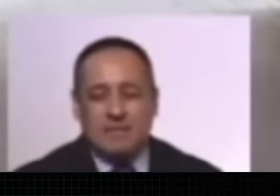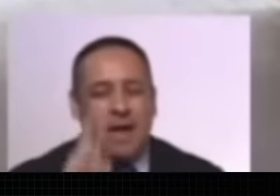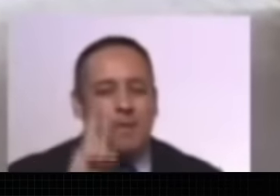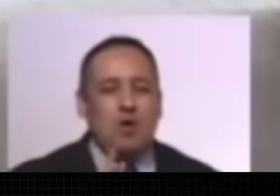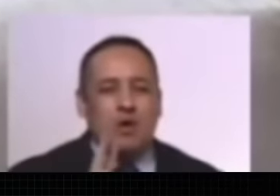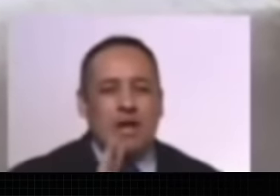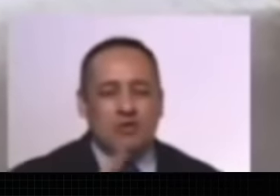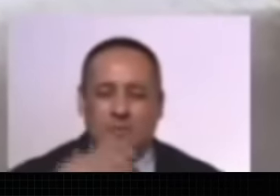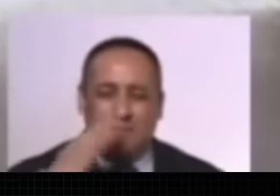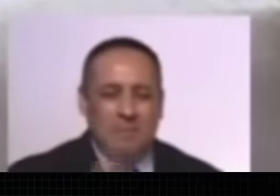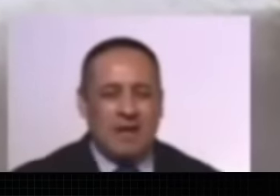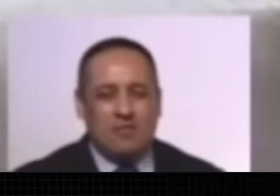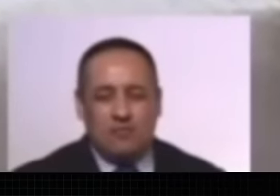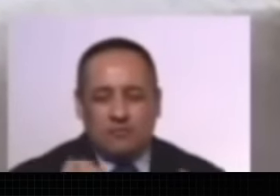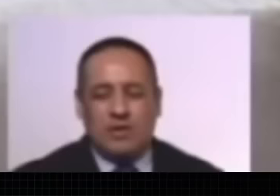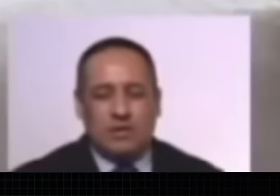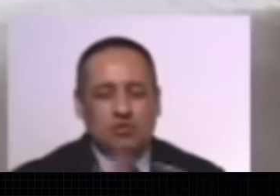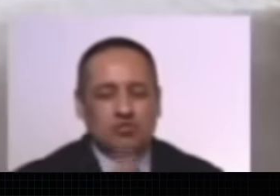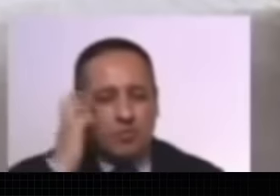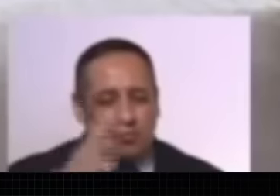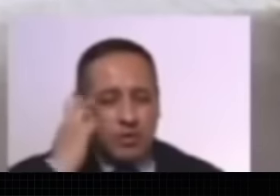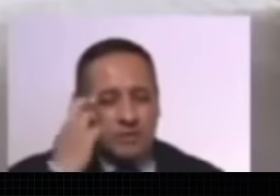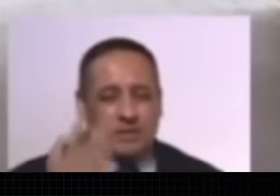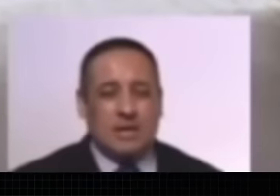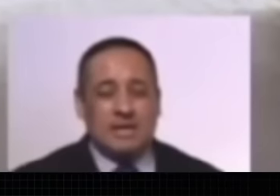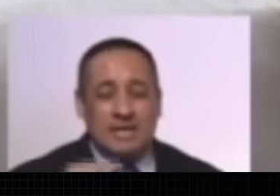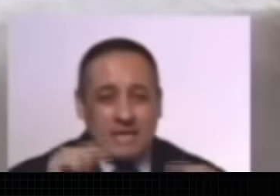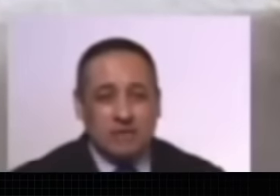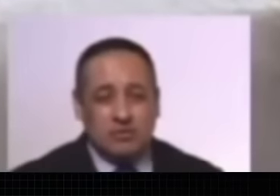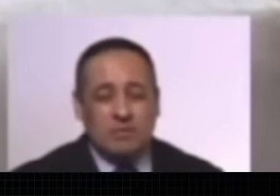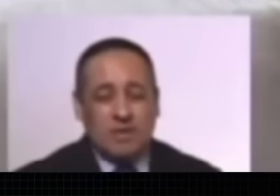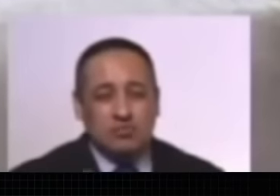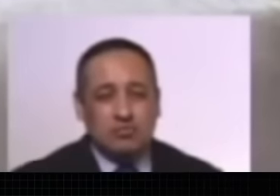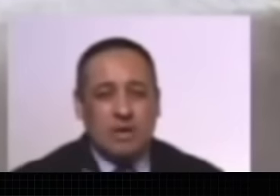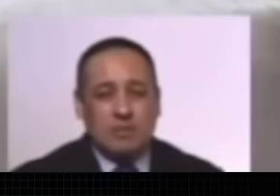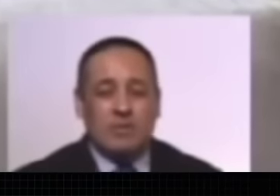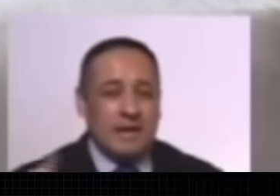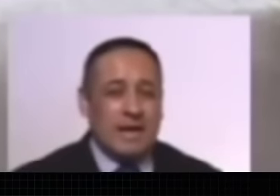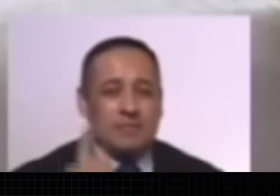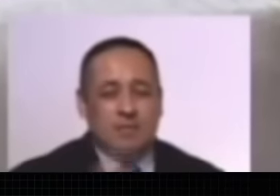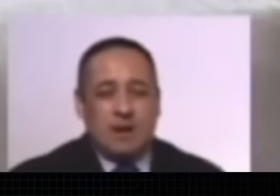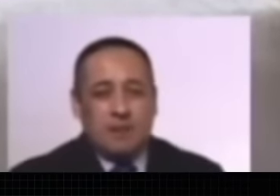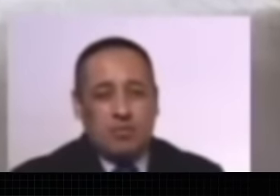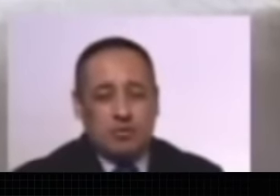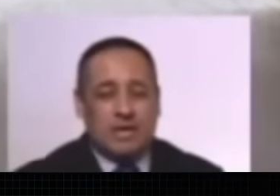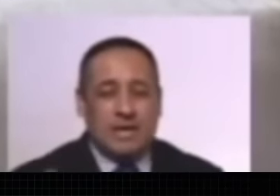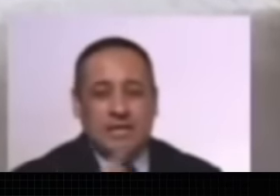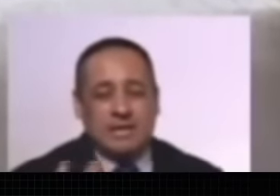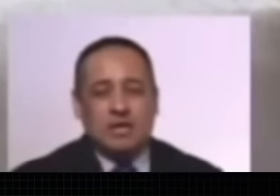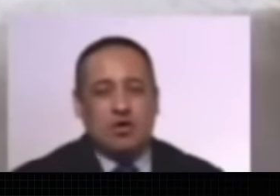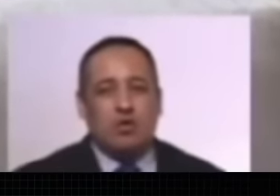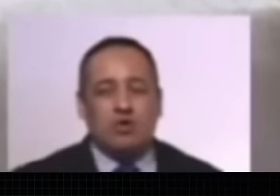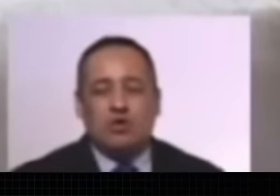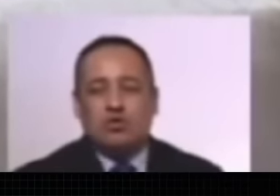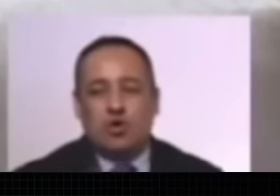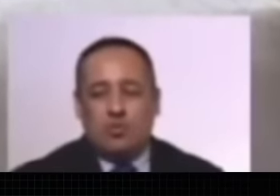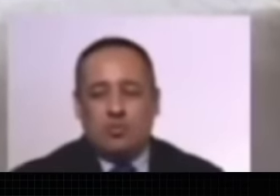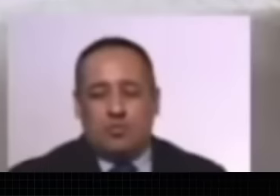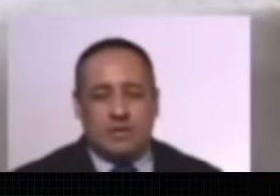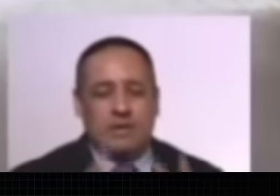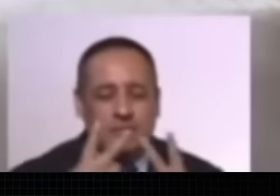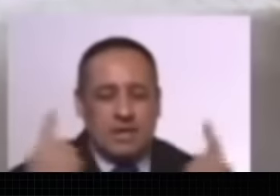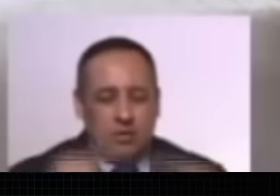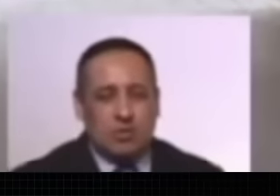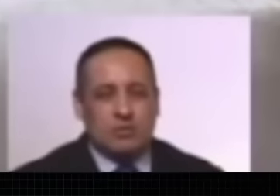violado flagrantemente la Constitución. Y ese es un hecho que el primer poder del Estado no puede pasar por